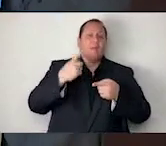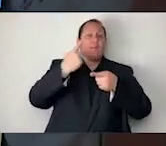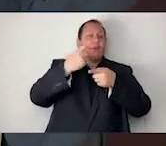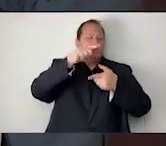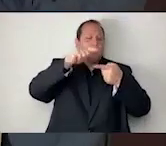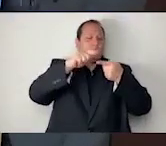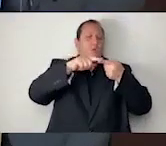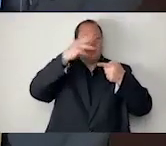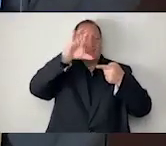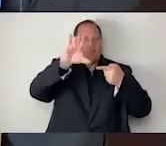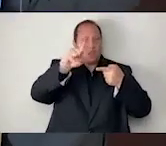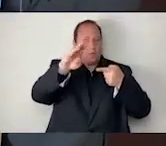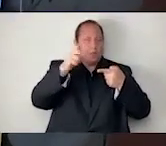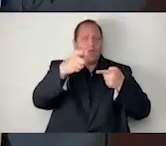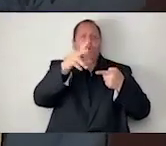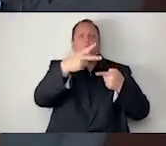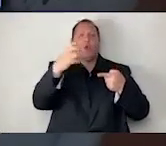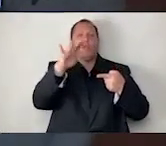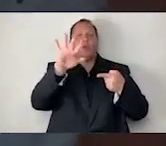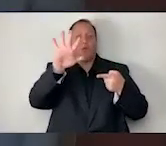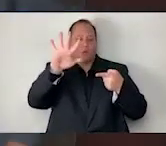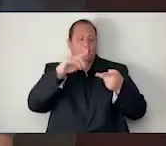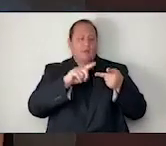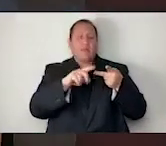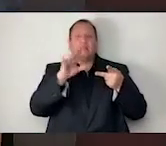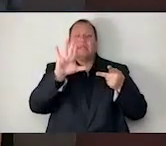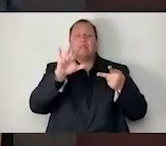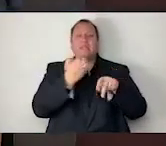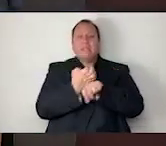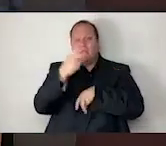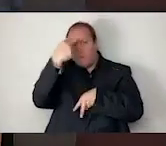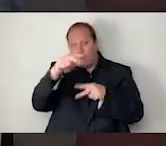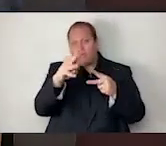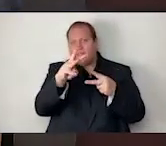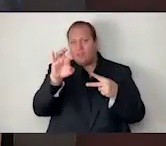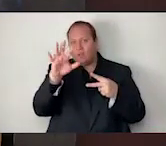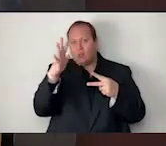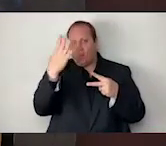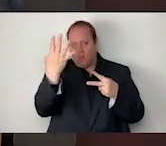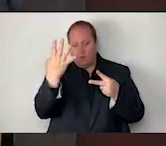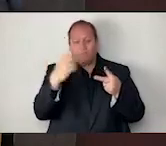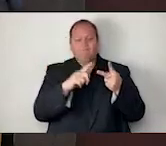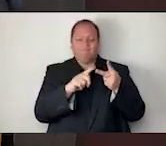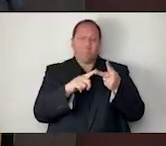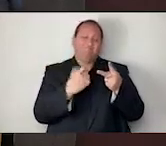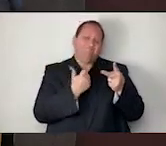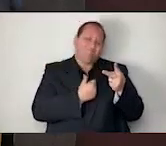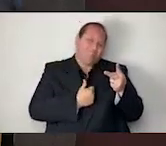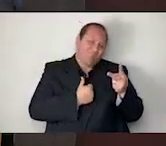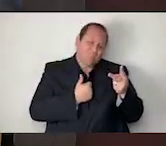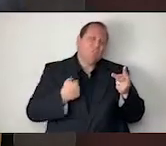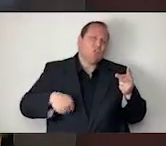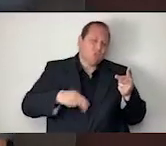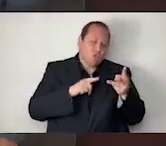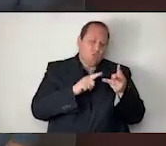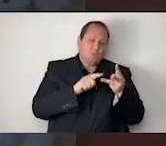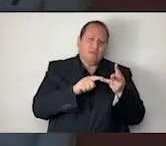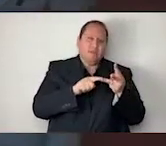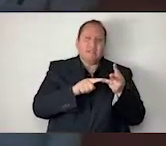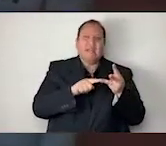desafortunadamente nosotros tenemos 17 defunciones 261 sospechosos este pendientes ya